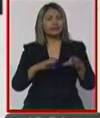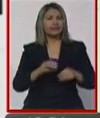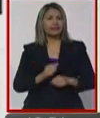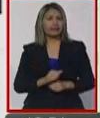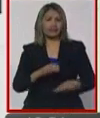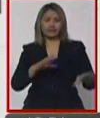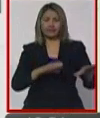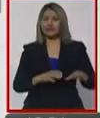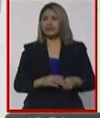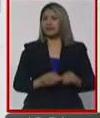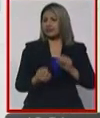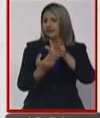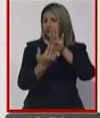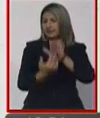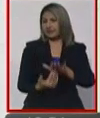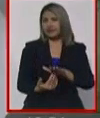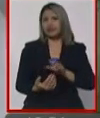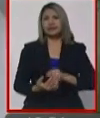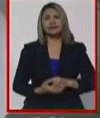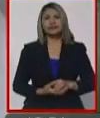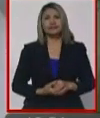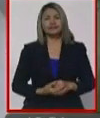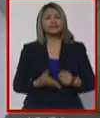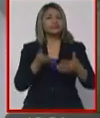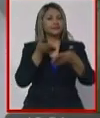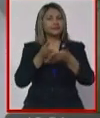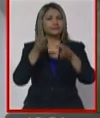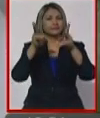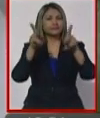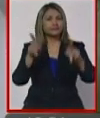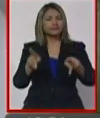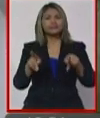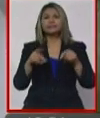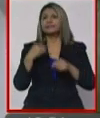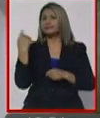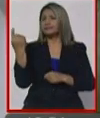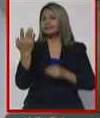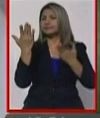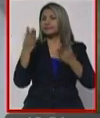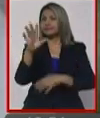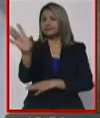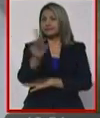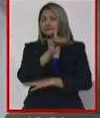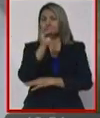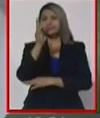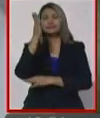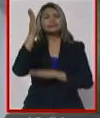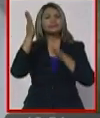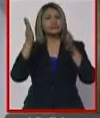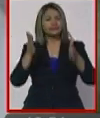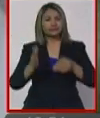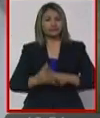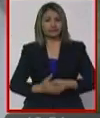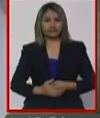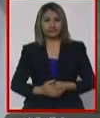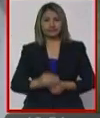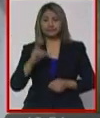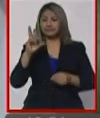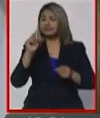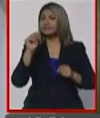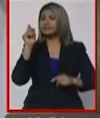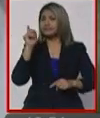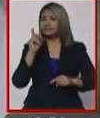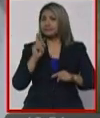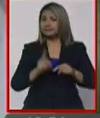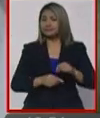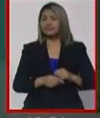de actos discriminatorios, digamos, a las personas, porque aquí solo habemos bolivianos, ¿no es cierto? Entonces no corresponde